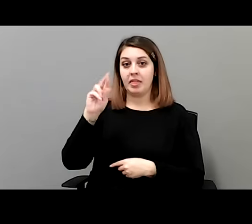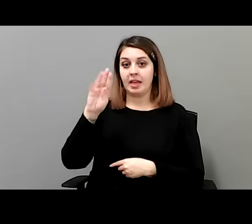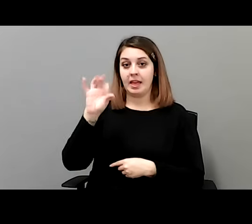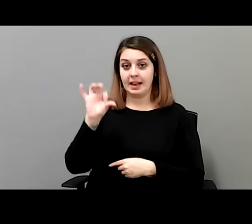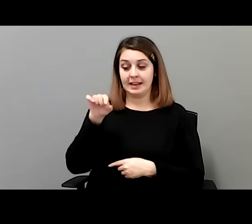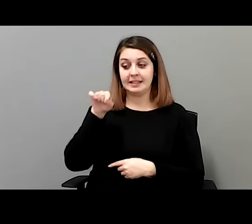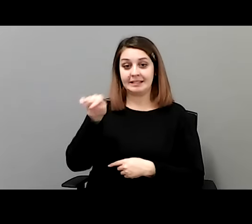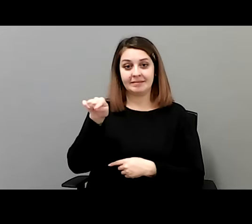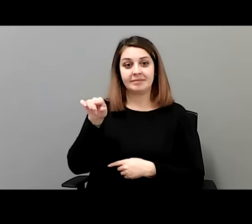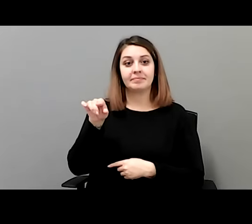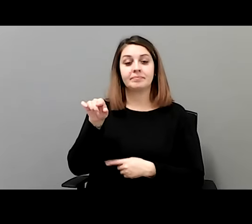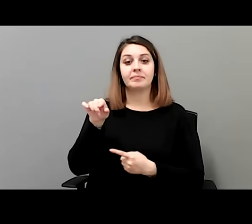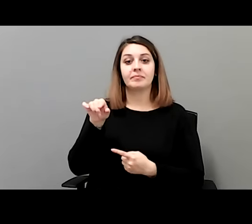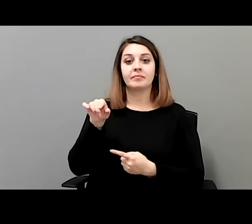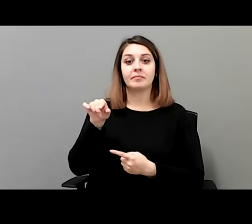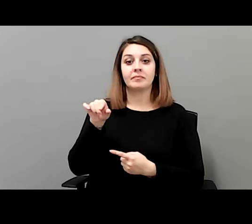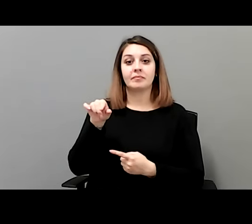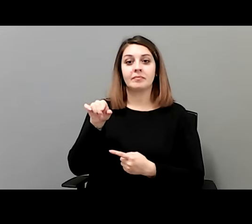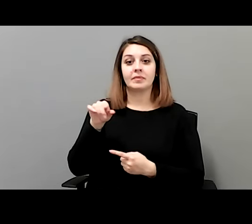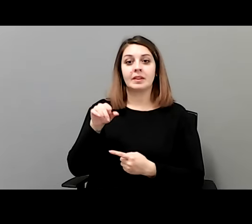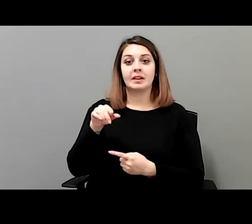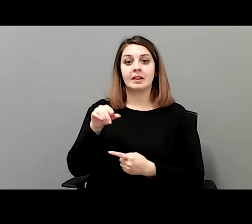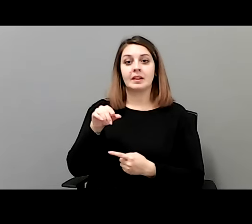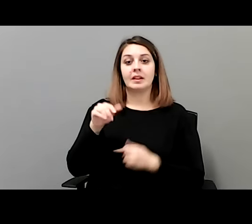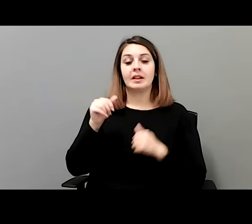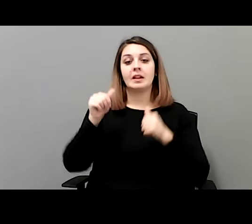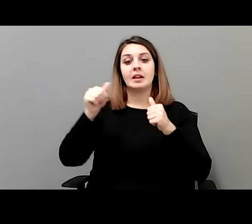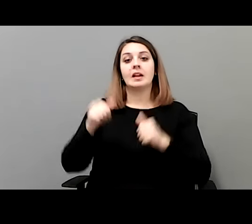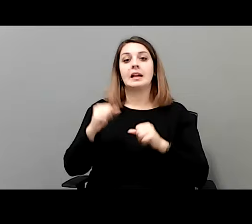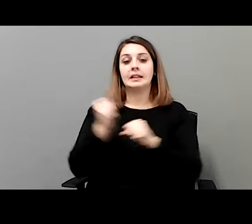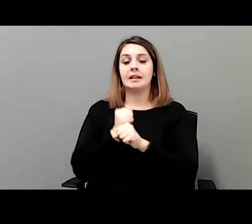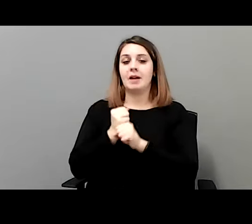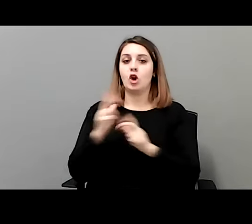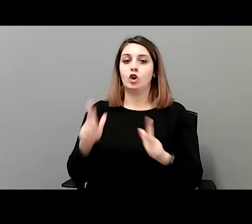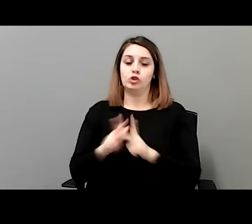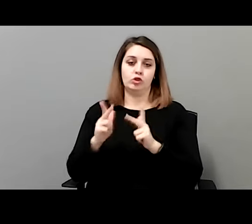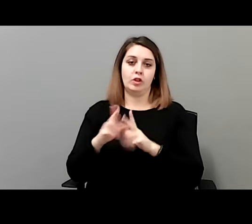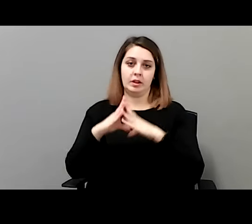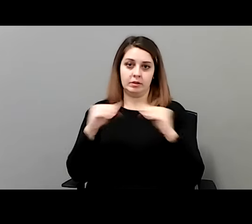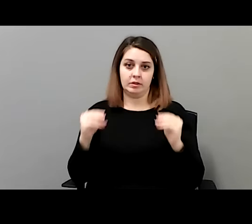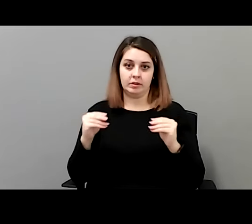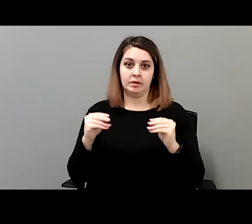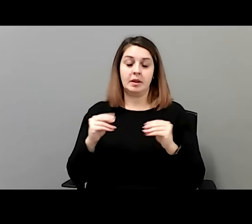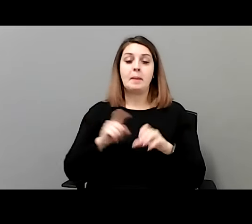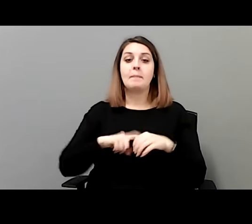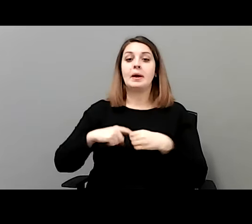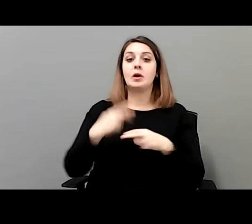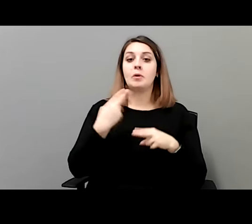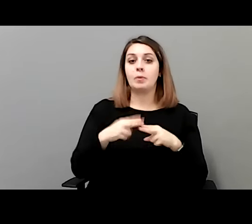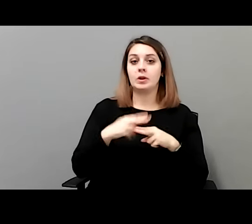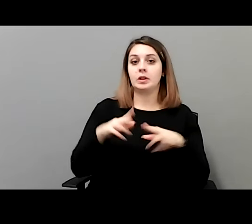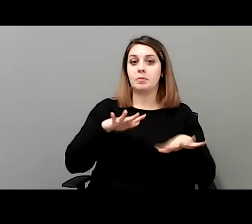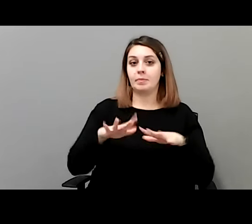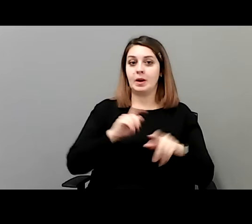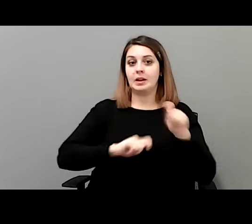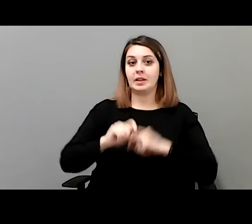Rocío Molpeceres Solera, OLEA, es diplomada en trabajo social. La participación política en el movimiento